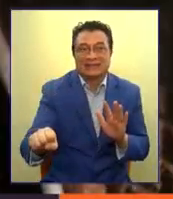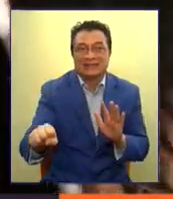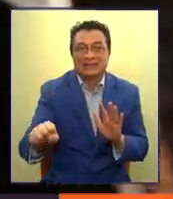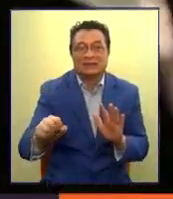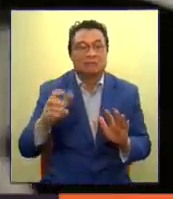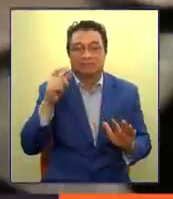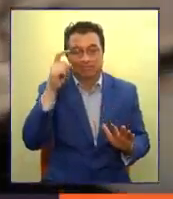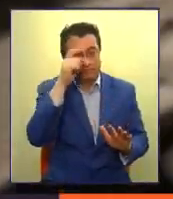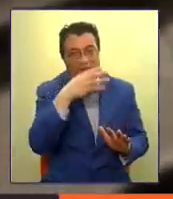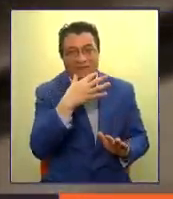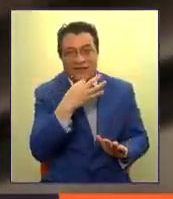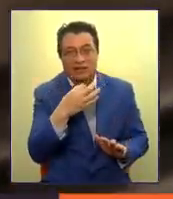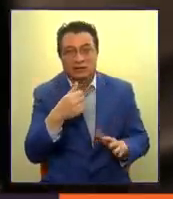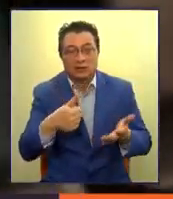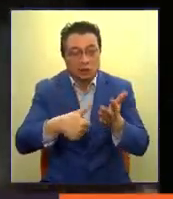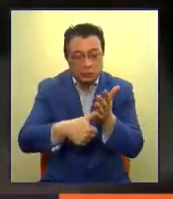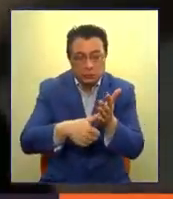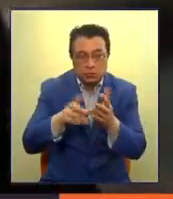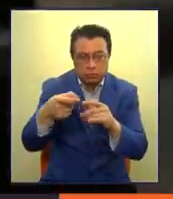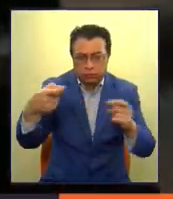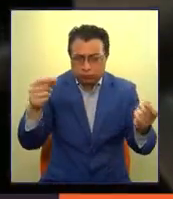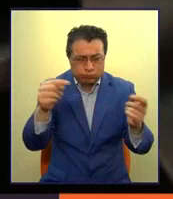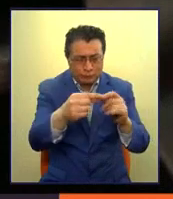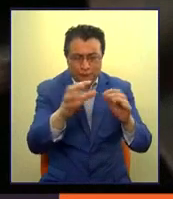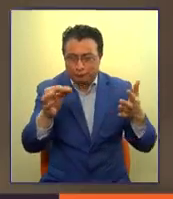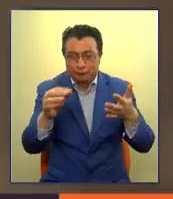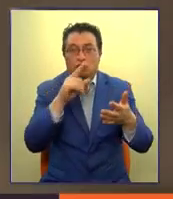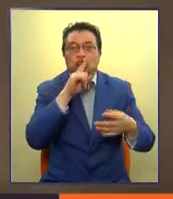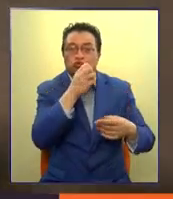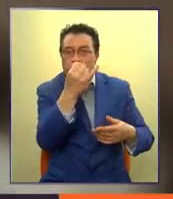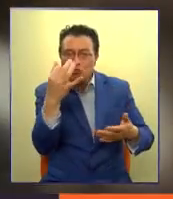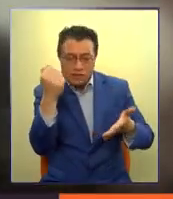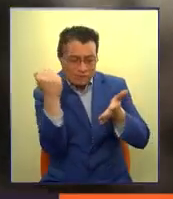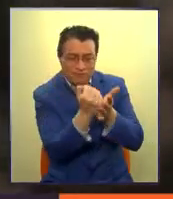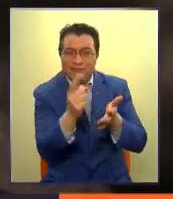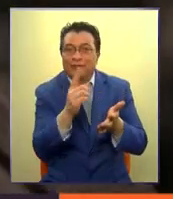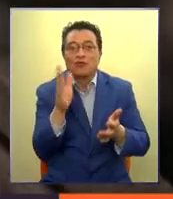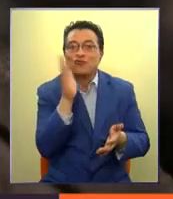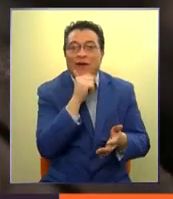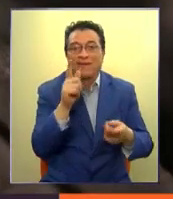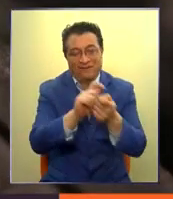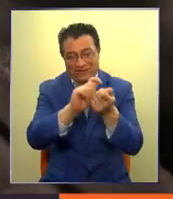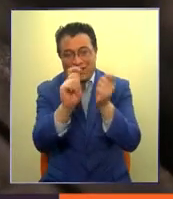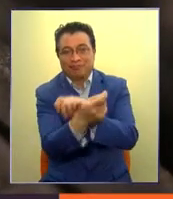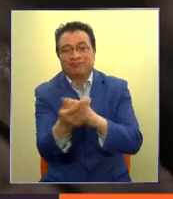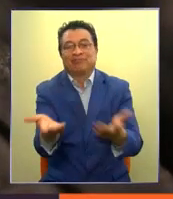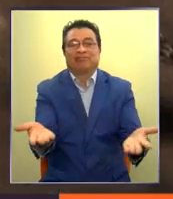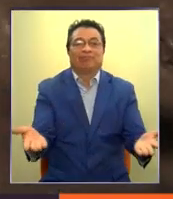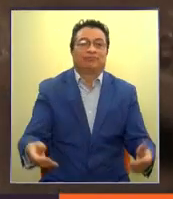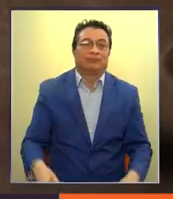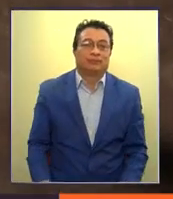atrapar. Huella balística no existe, fantasía a fogueo adaptadas para matar.